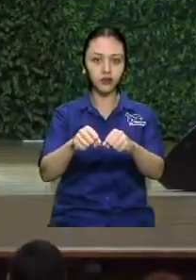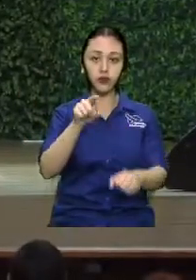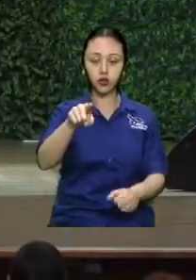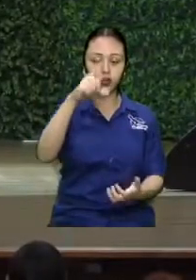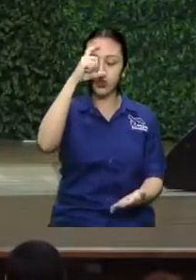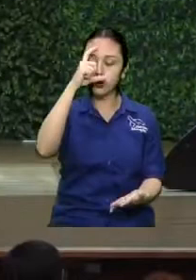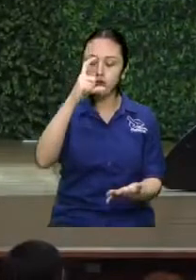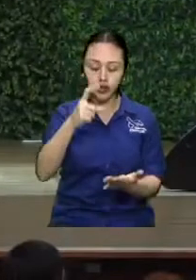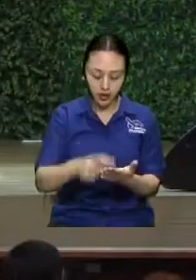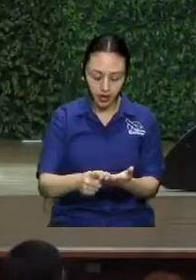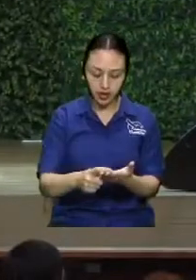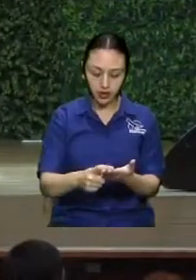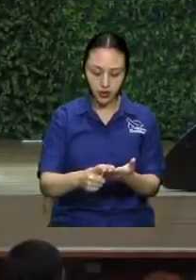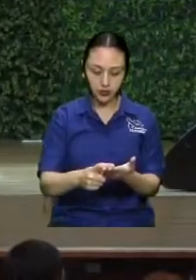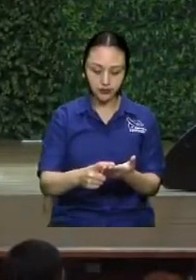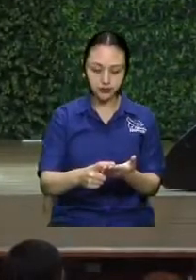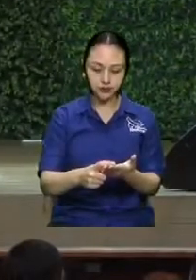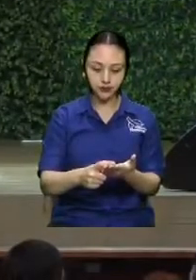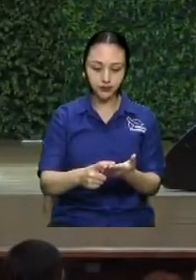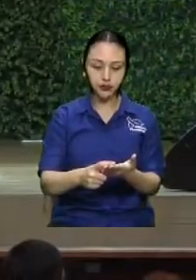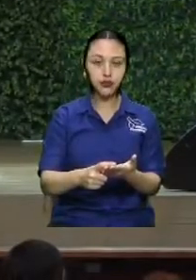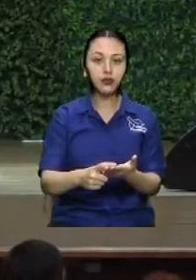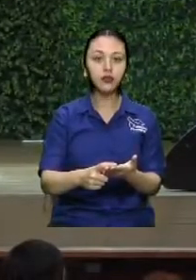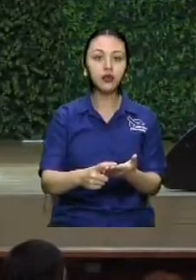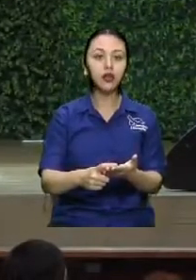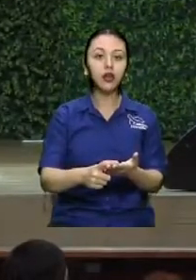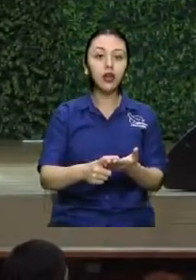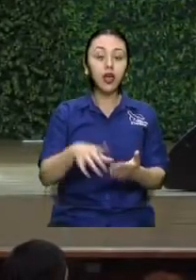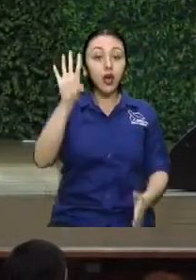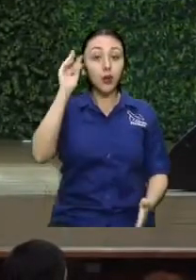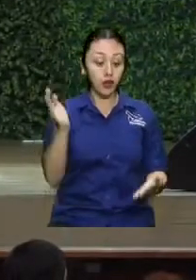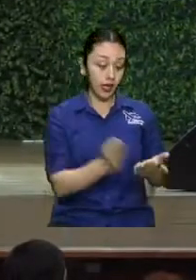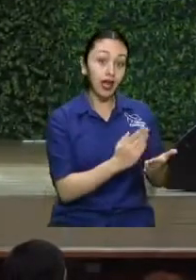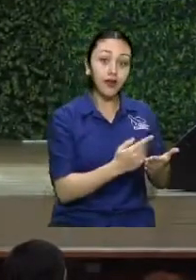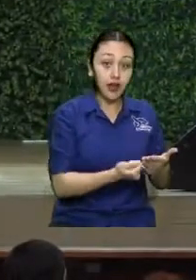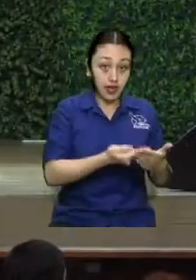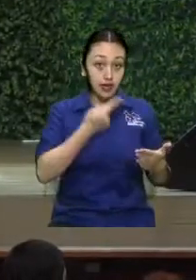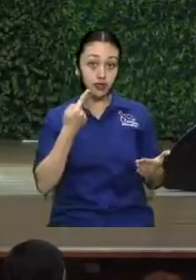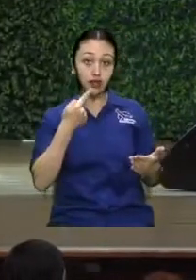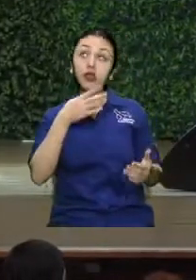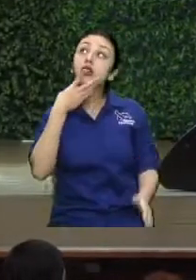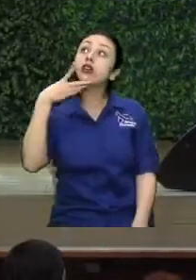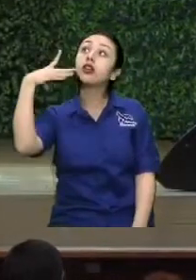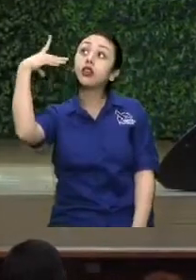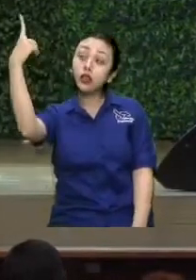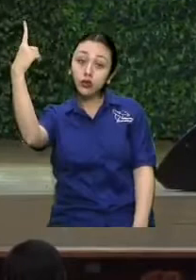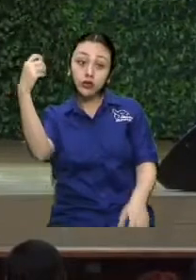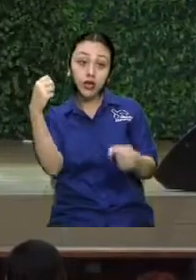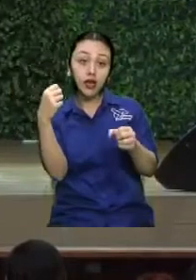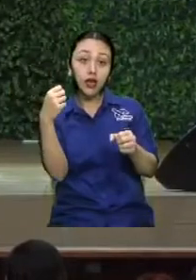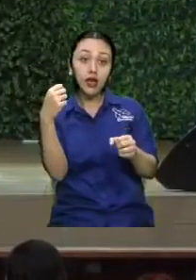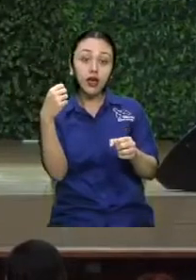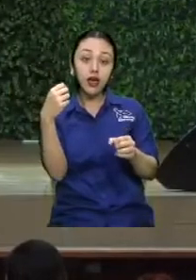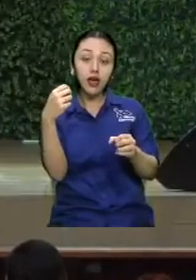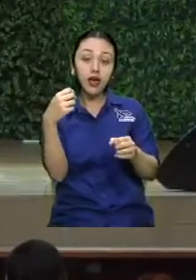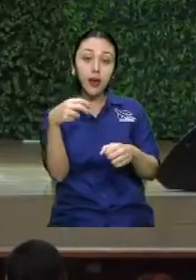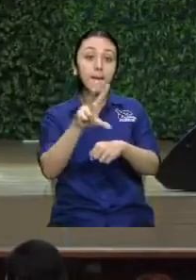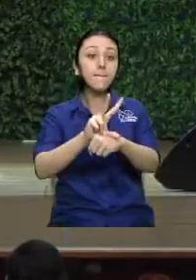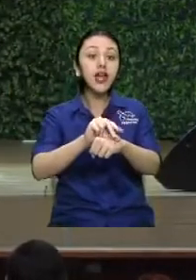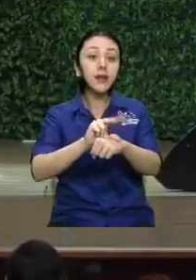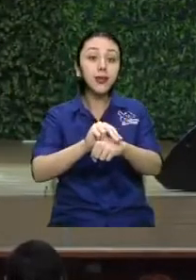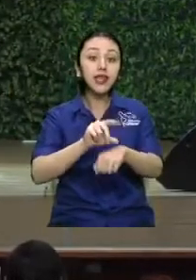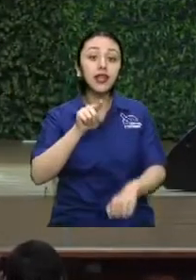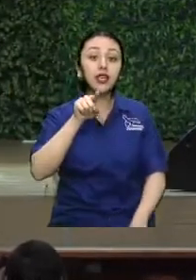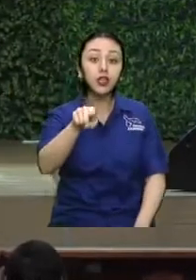Biblia. No es que esté procediendo de mí mismo. Dios te ha destinado a ti para hacer